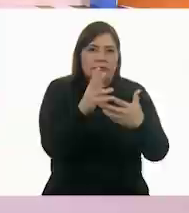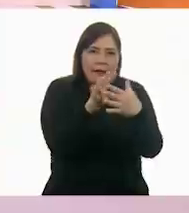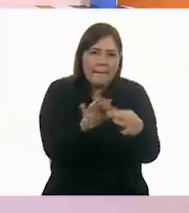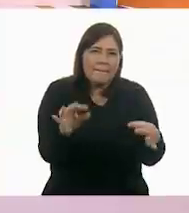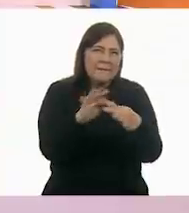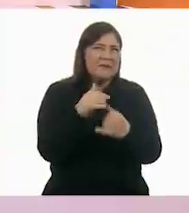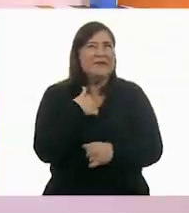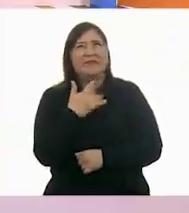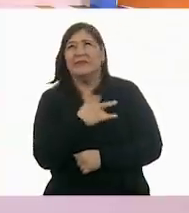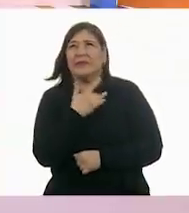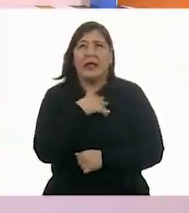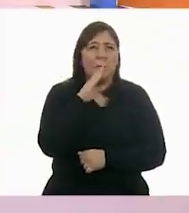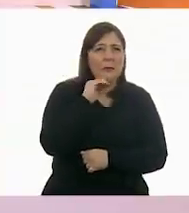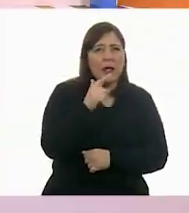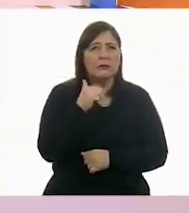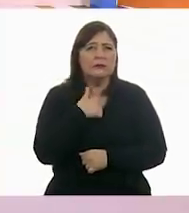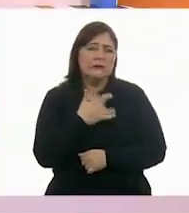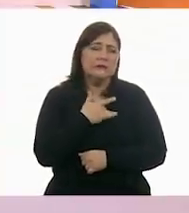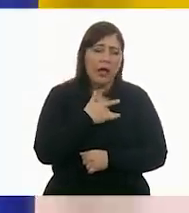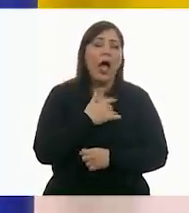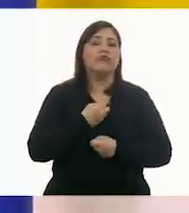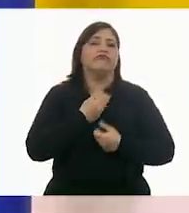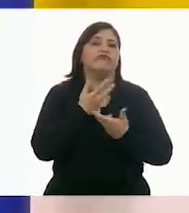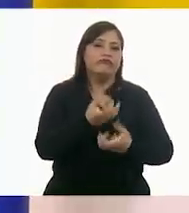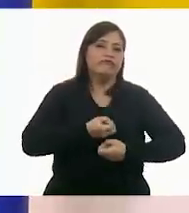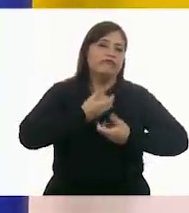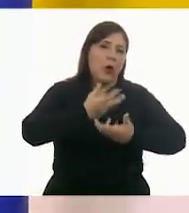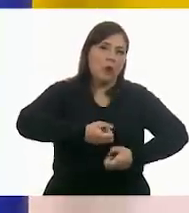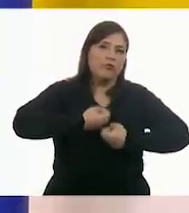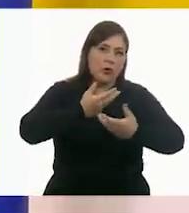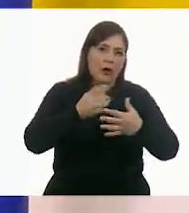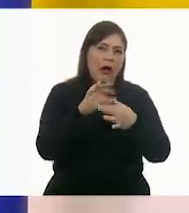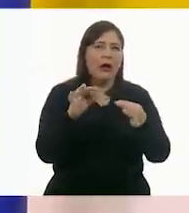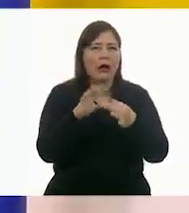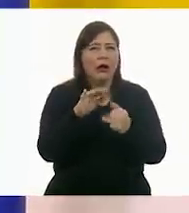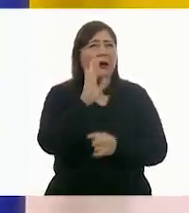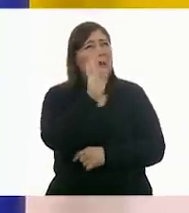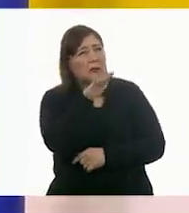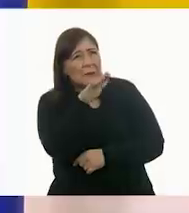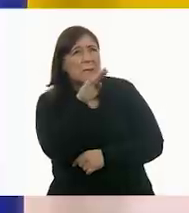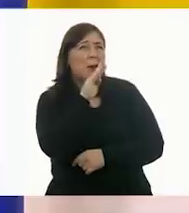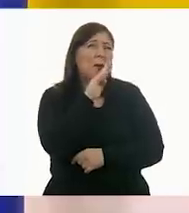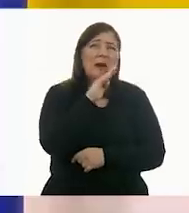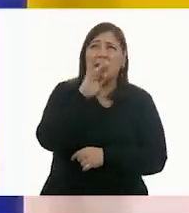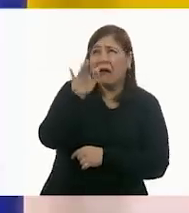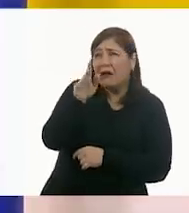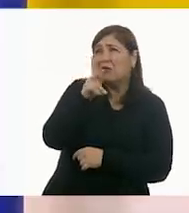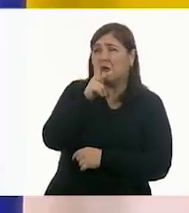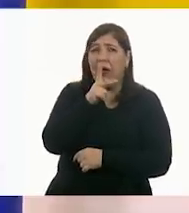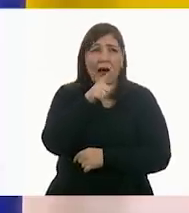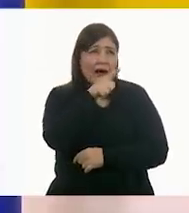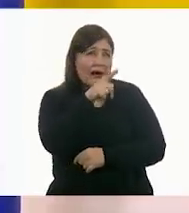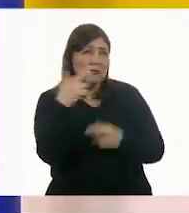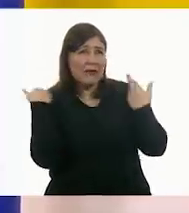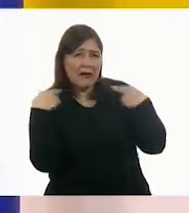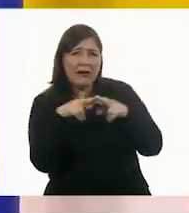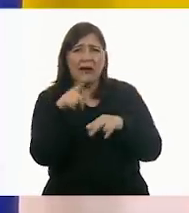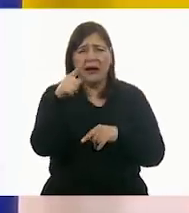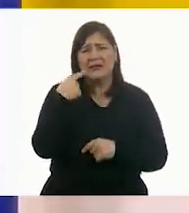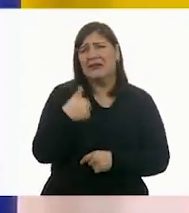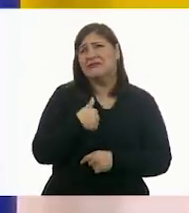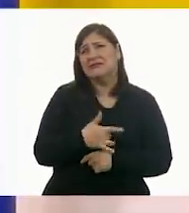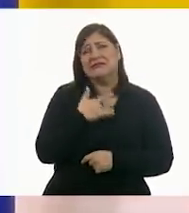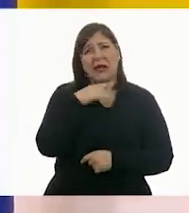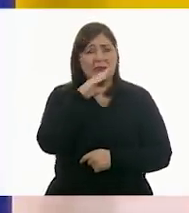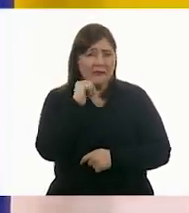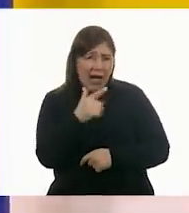Sí. Si no puedes, hay que hablar. Mamá, papá, maestro, maestra, me siento